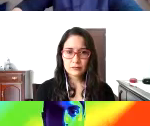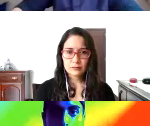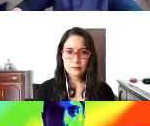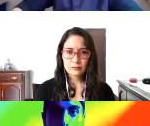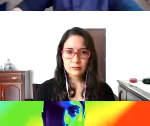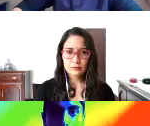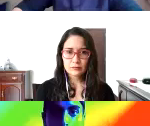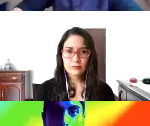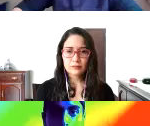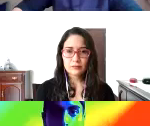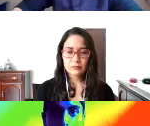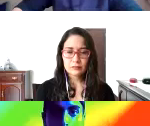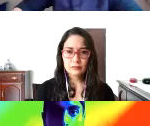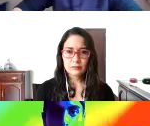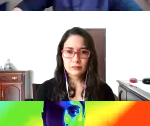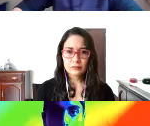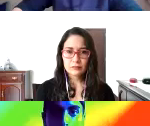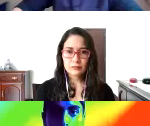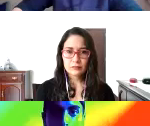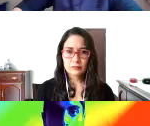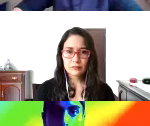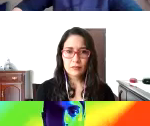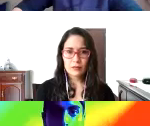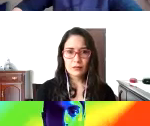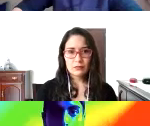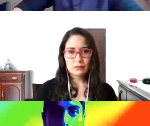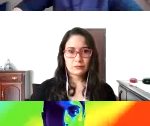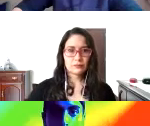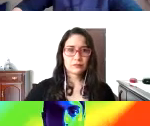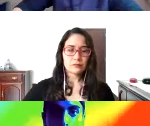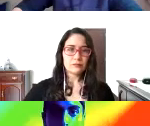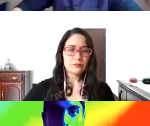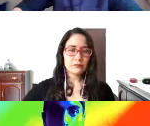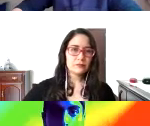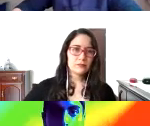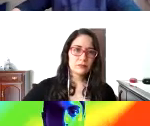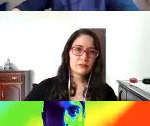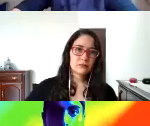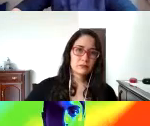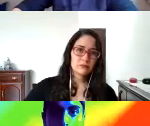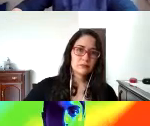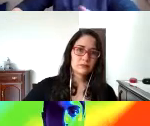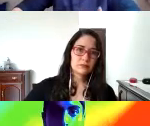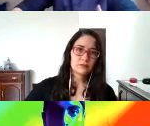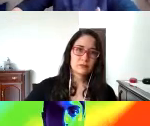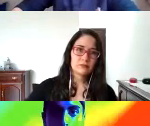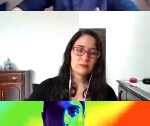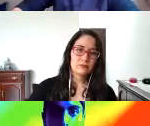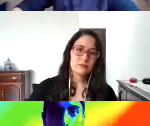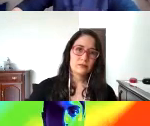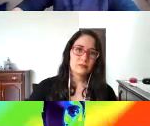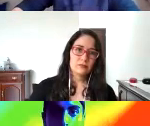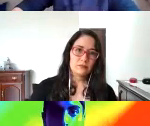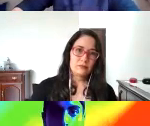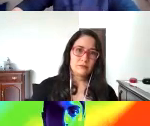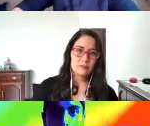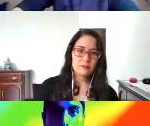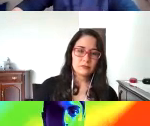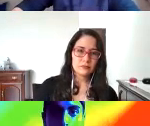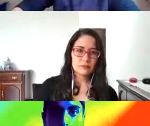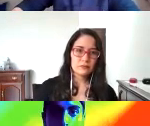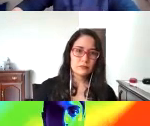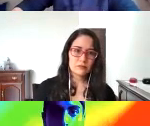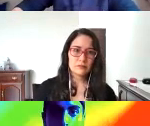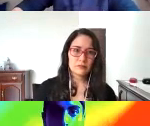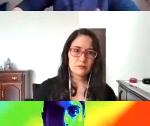urbana. Entonces, 60% de la cuenca de Amatitlán es urbano. Significa que principalmente la